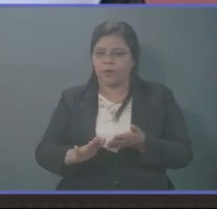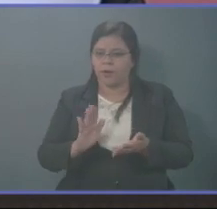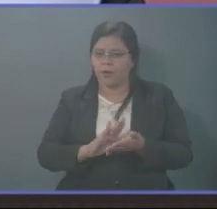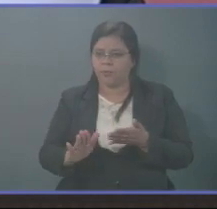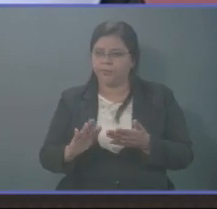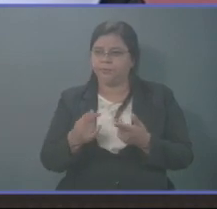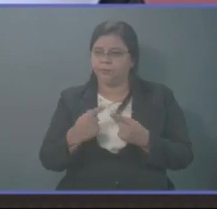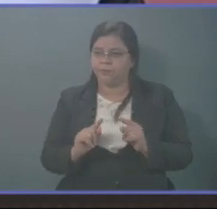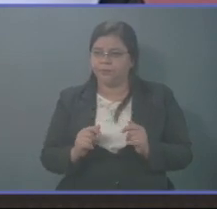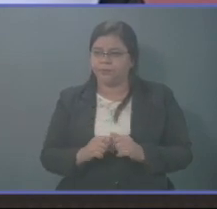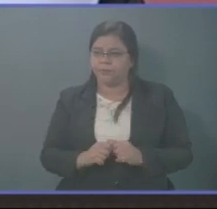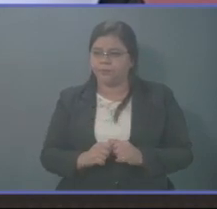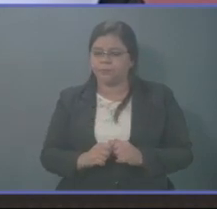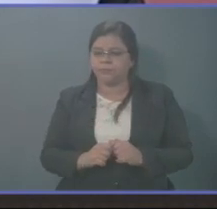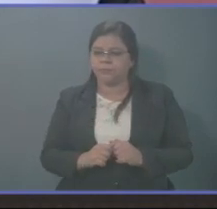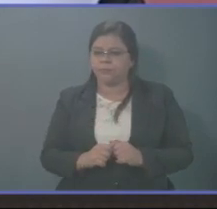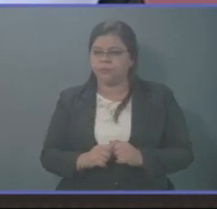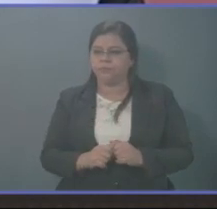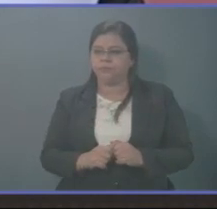que